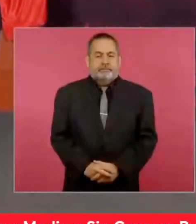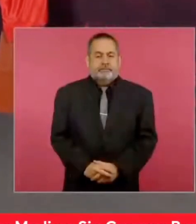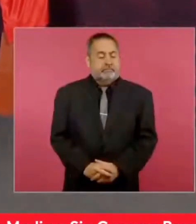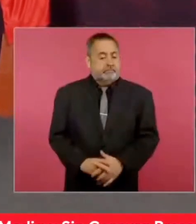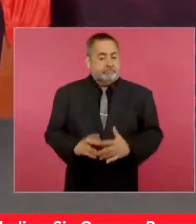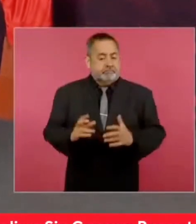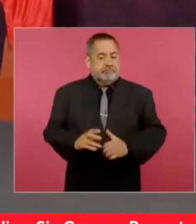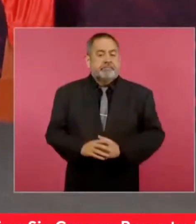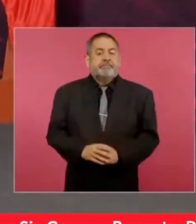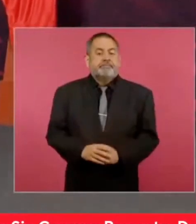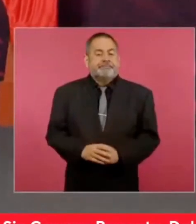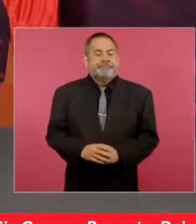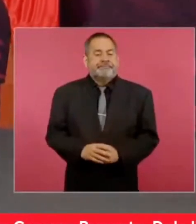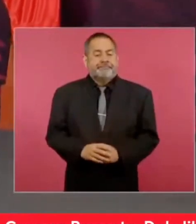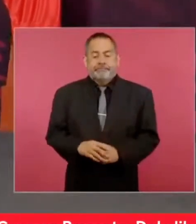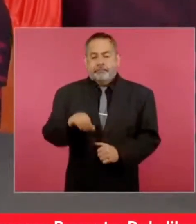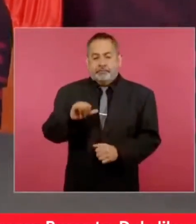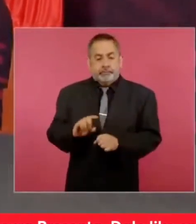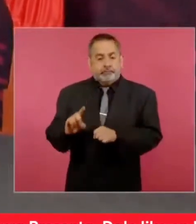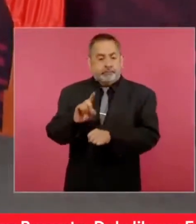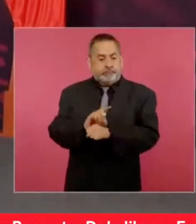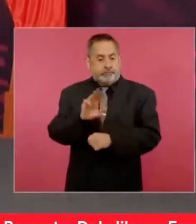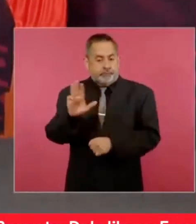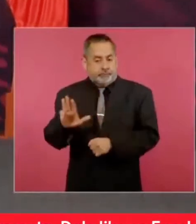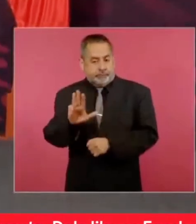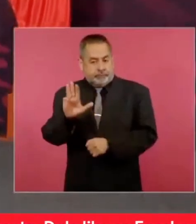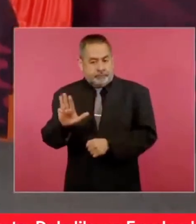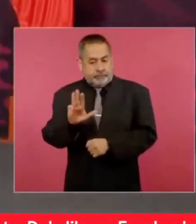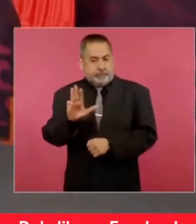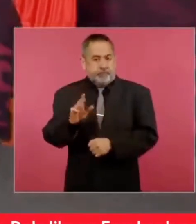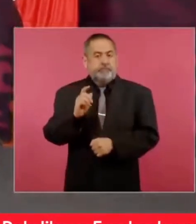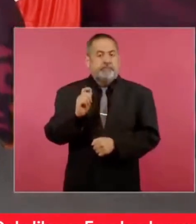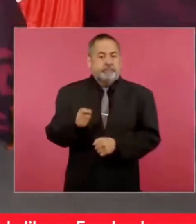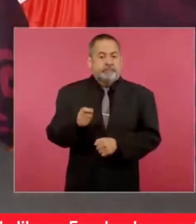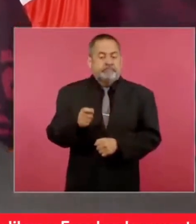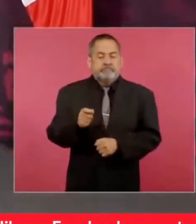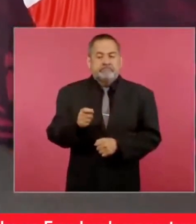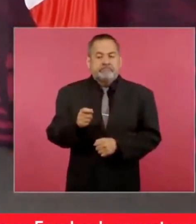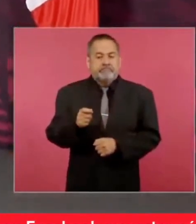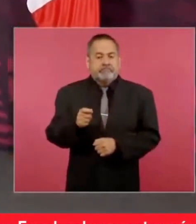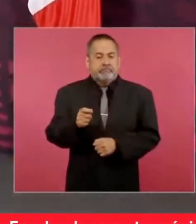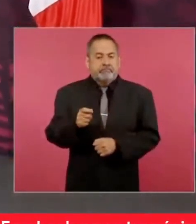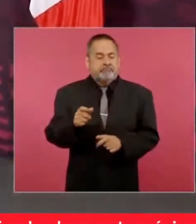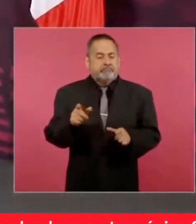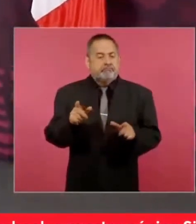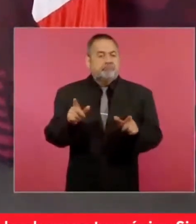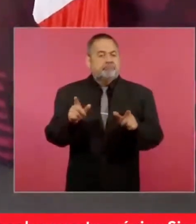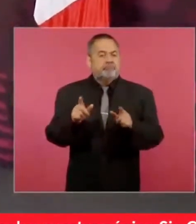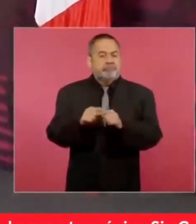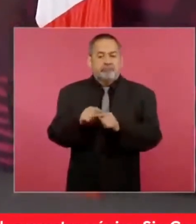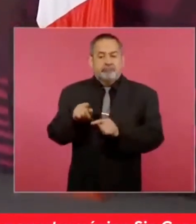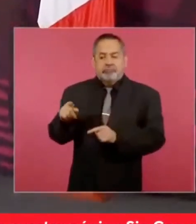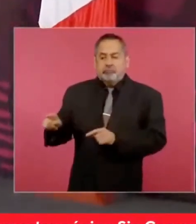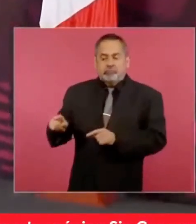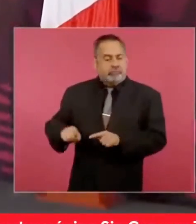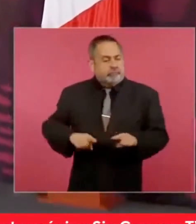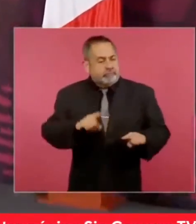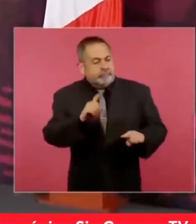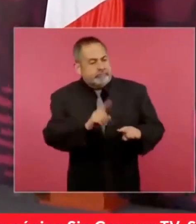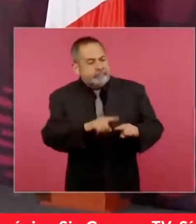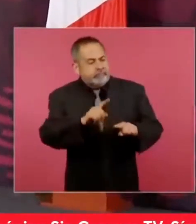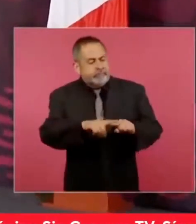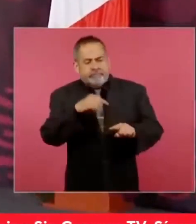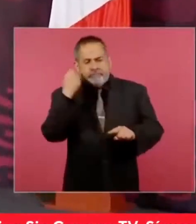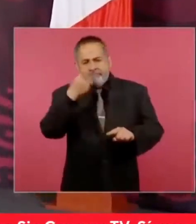Bueno, pues vamos hoy, miércoles, nada más a la sección de quién es quién en